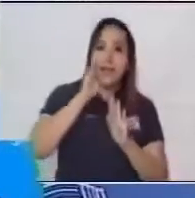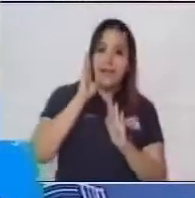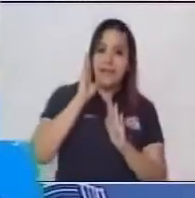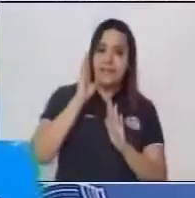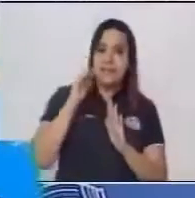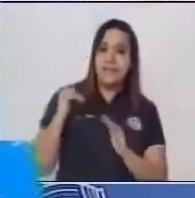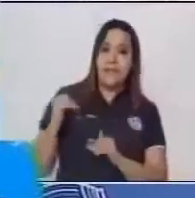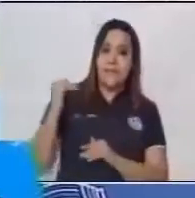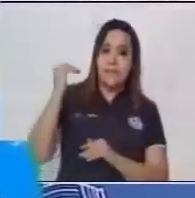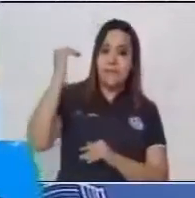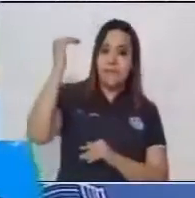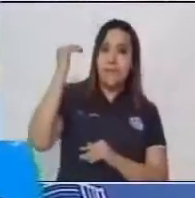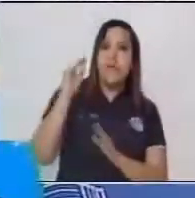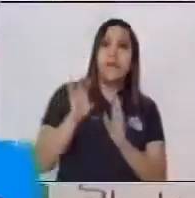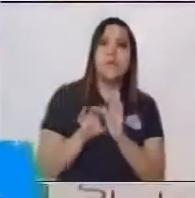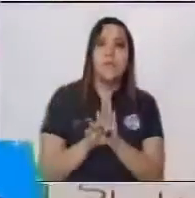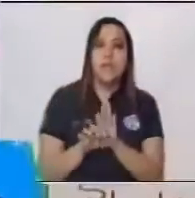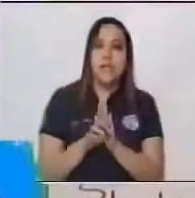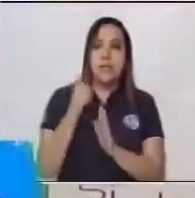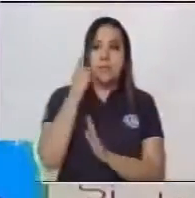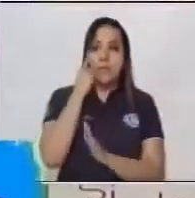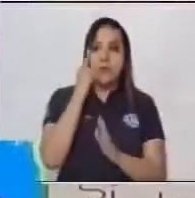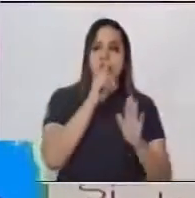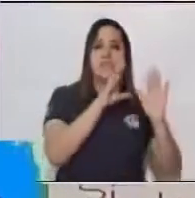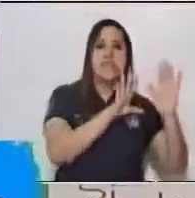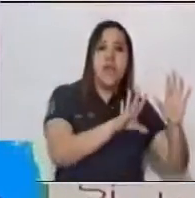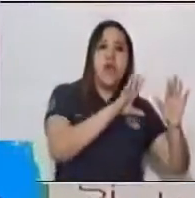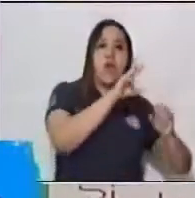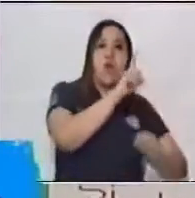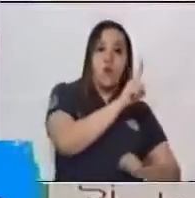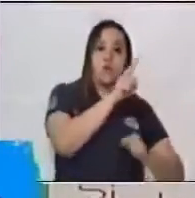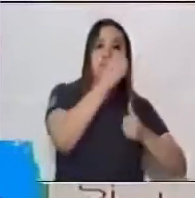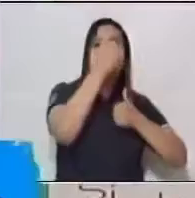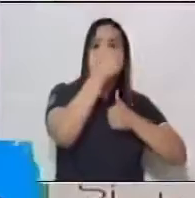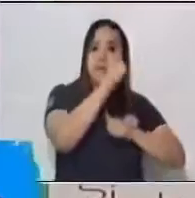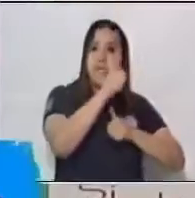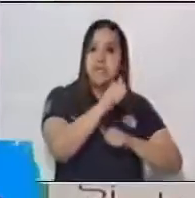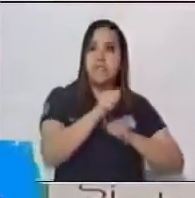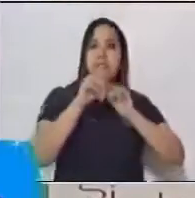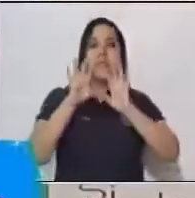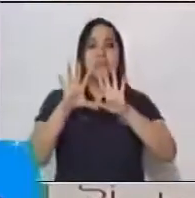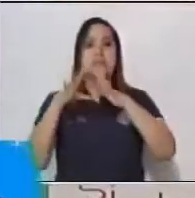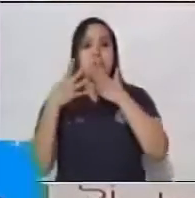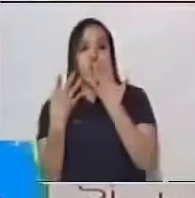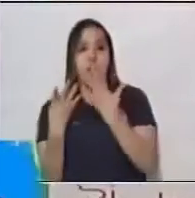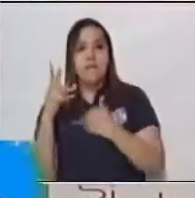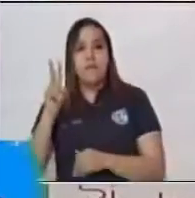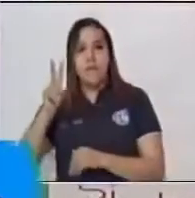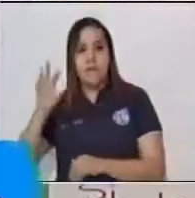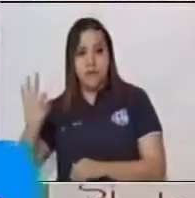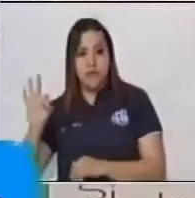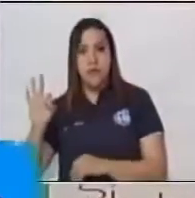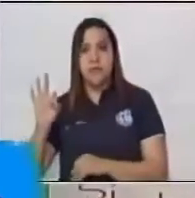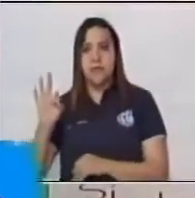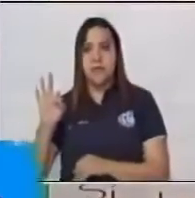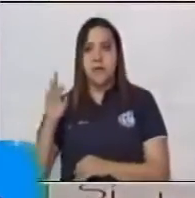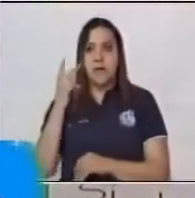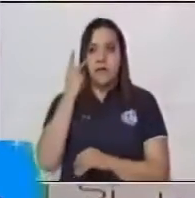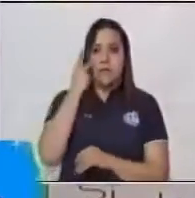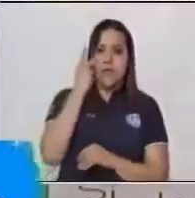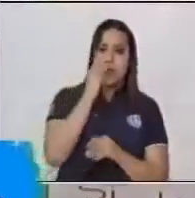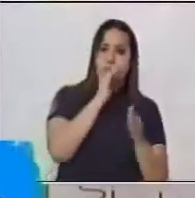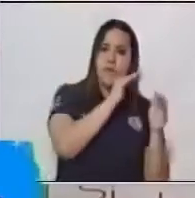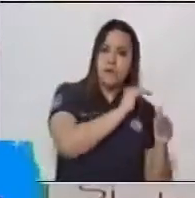Y podemos tener este ejemplo: 11, 15, 19 y 23. Vemos que los